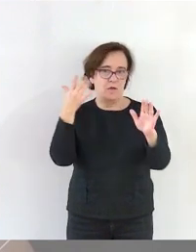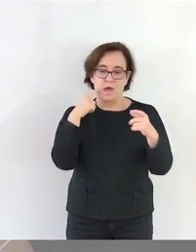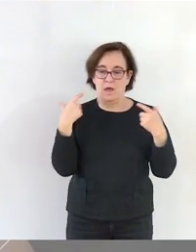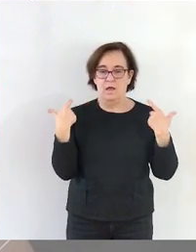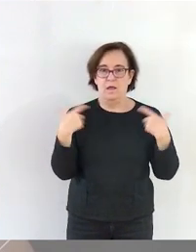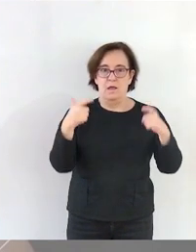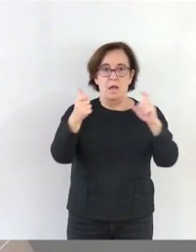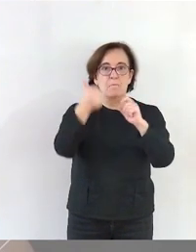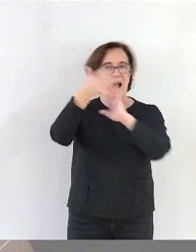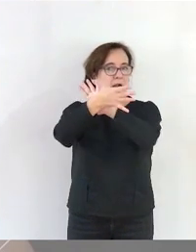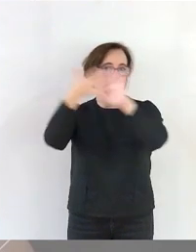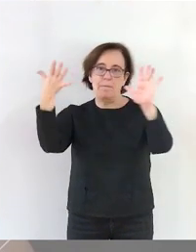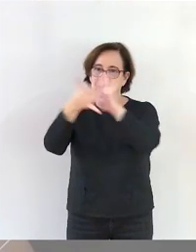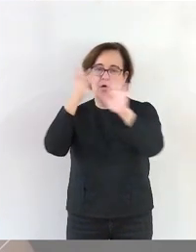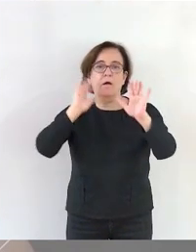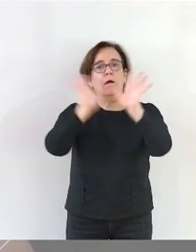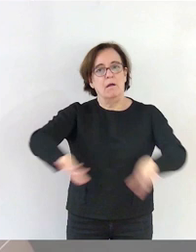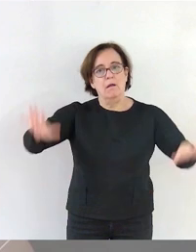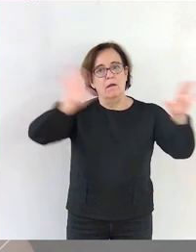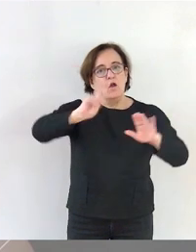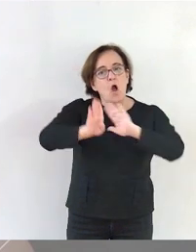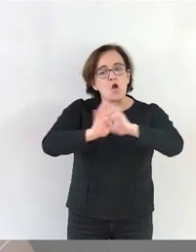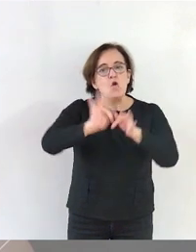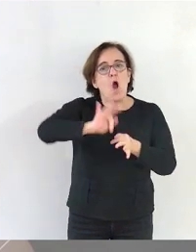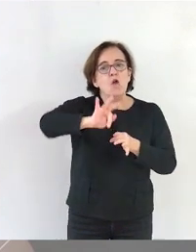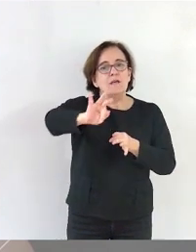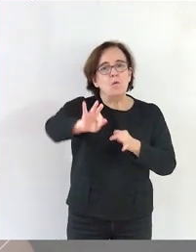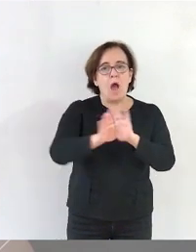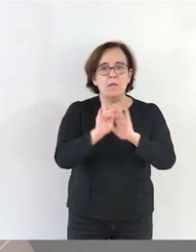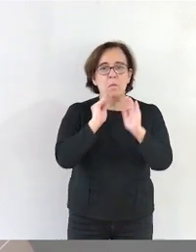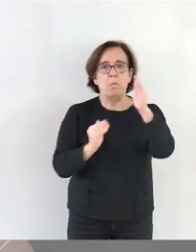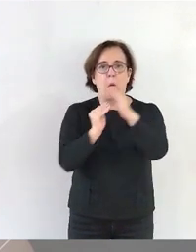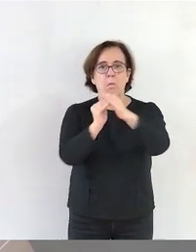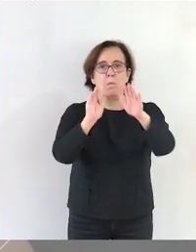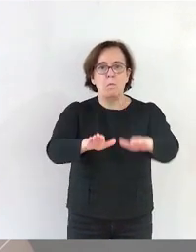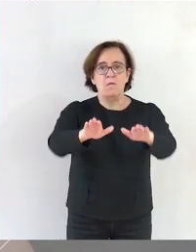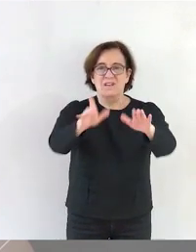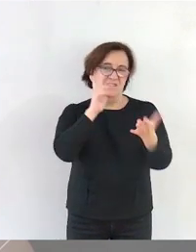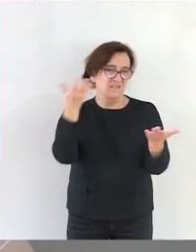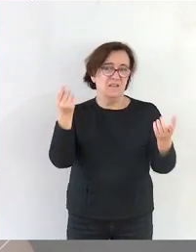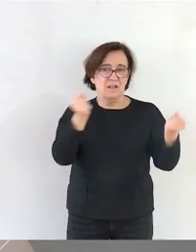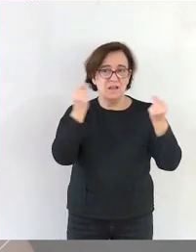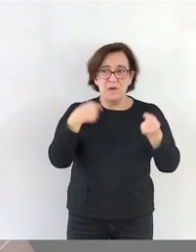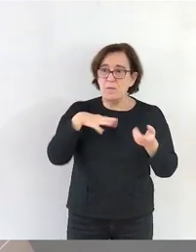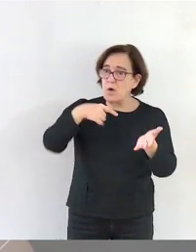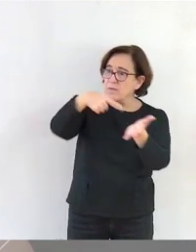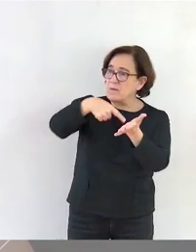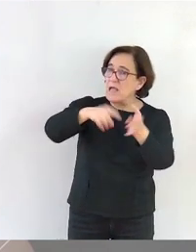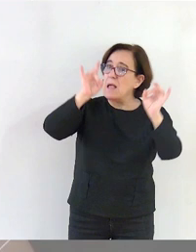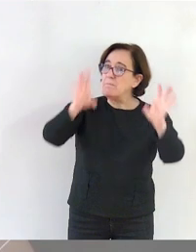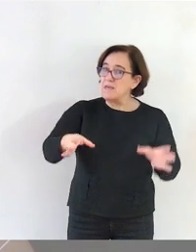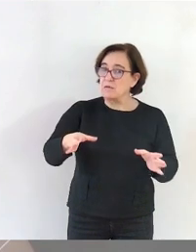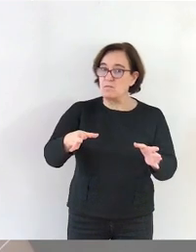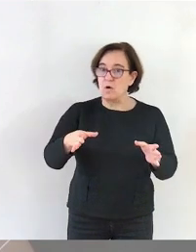no de hacerlo más rápido y Y continuada de forma continuada pero un eterno debate también se puede exigir lo mismo el mismo